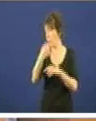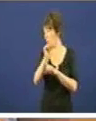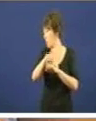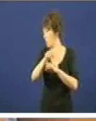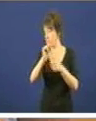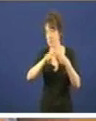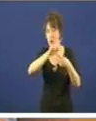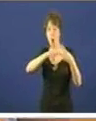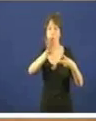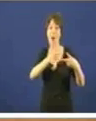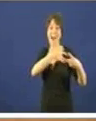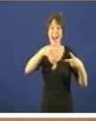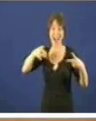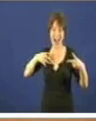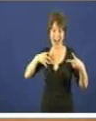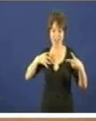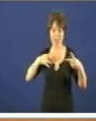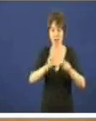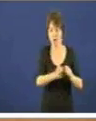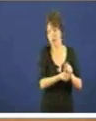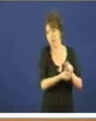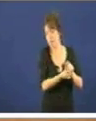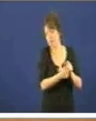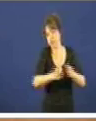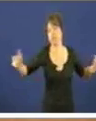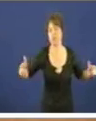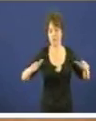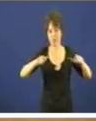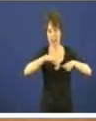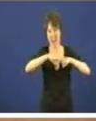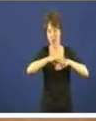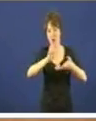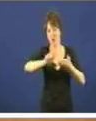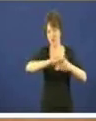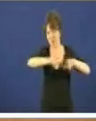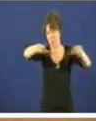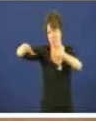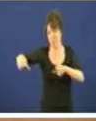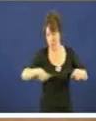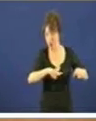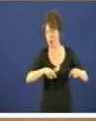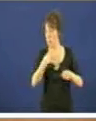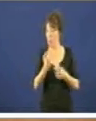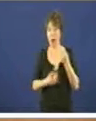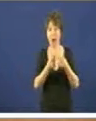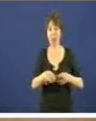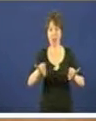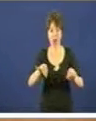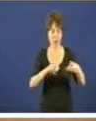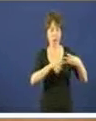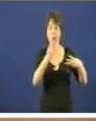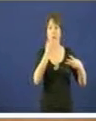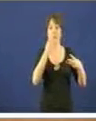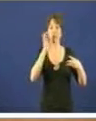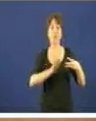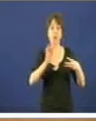caixas incrementaban a súa rede de oficinas e non dicindo nada. Vendo como as caixas facían cada vez máis edificios pegados a un